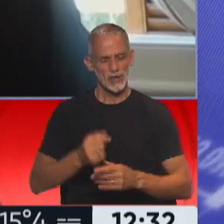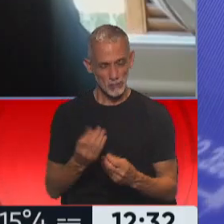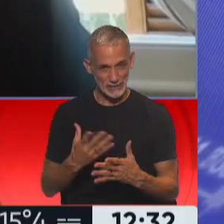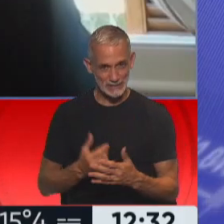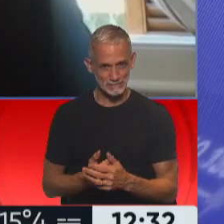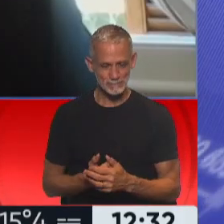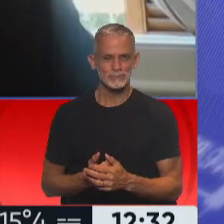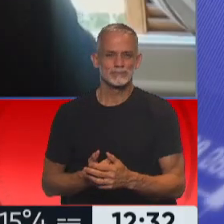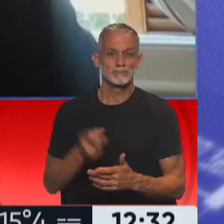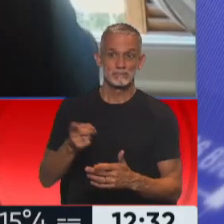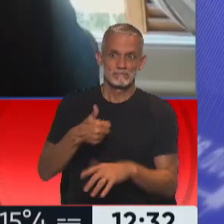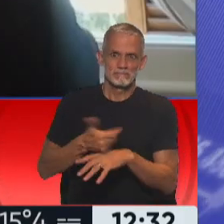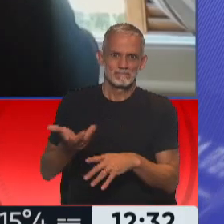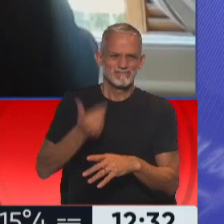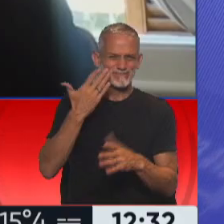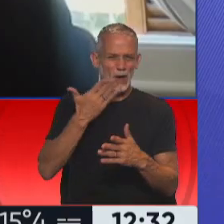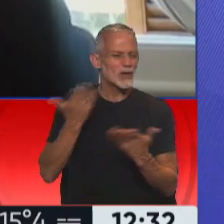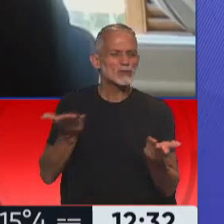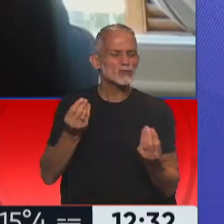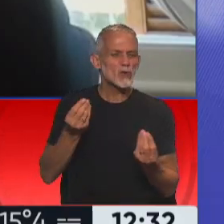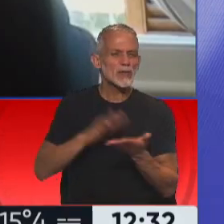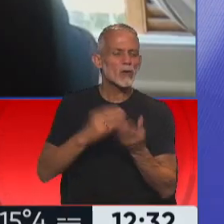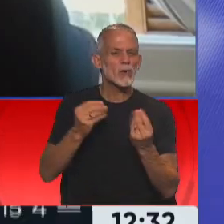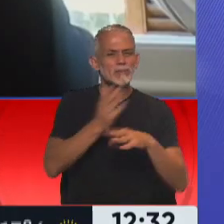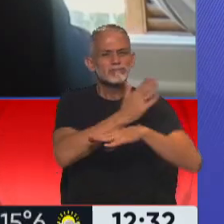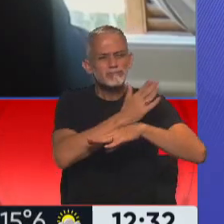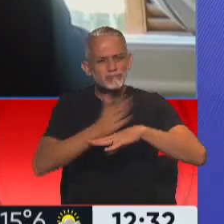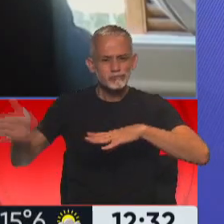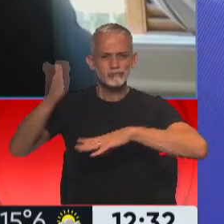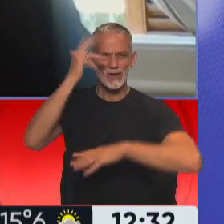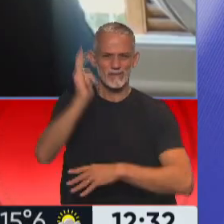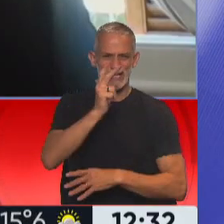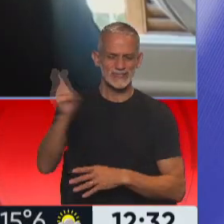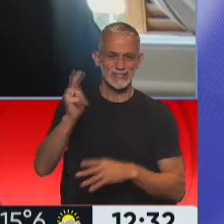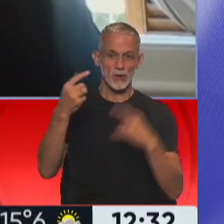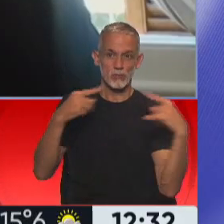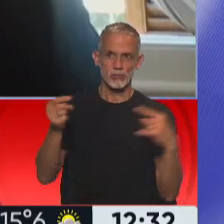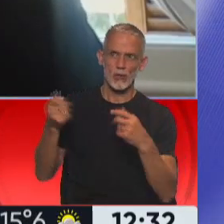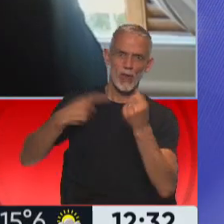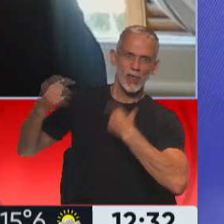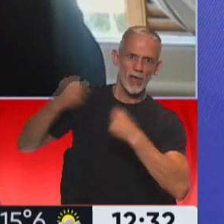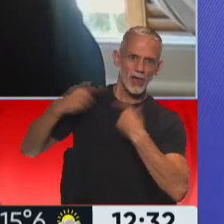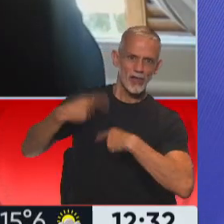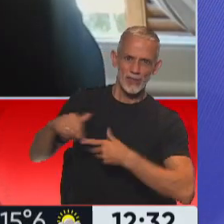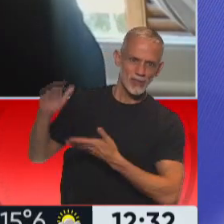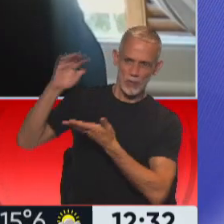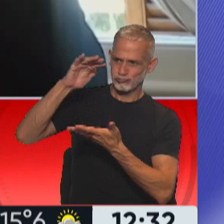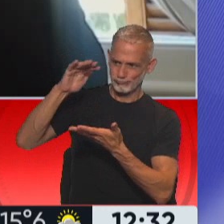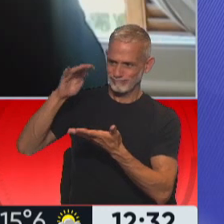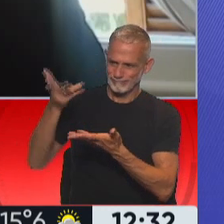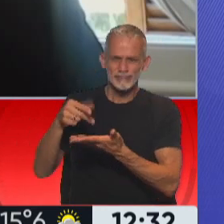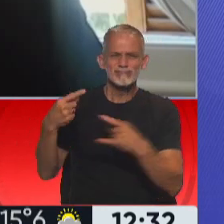Guillermo. Estamos aquí hablando de el camino de Francisco, el legado que dejó, y en ese sentido, ¿qué crees vos que es lo